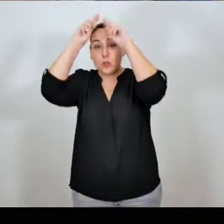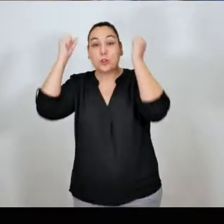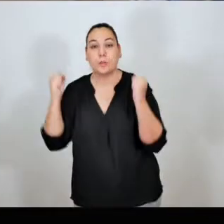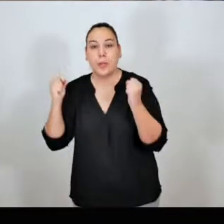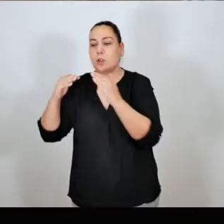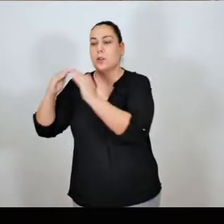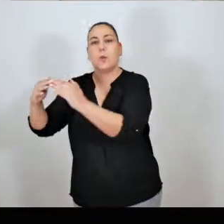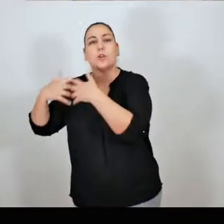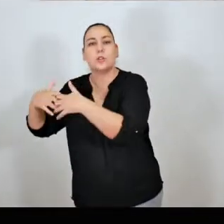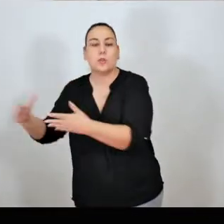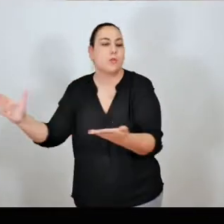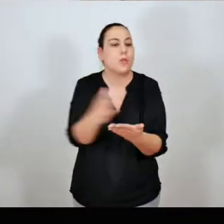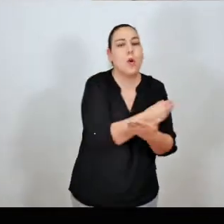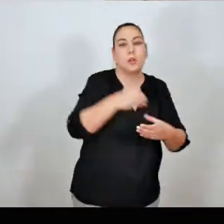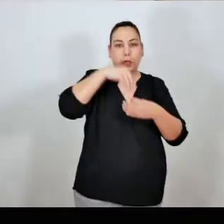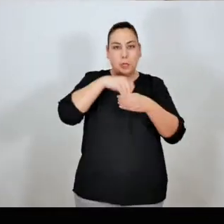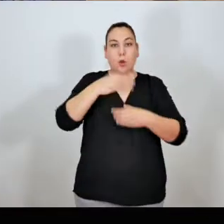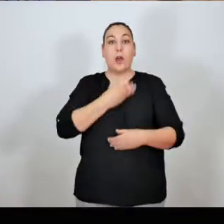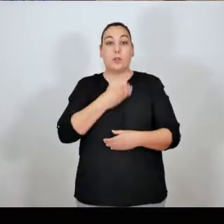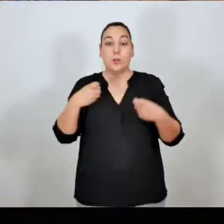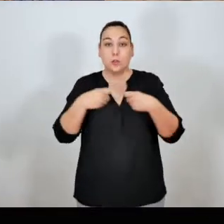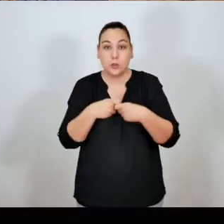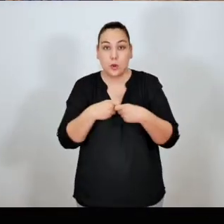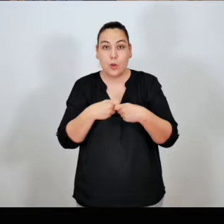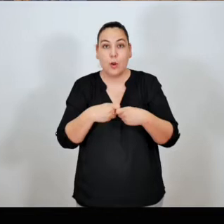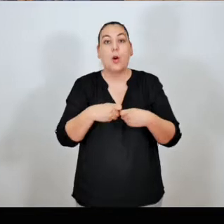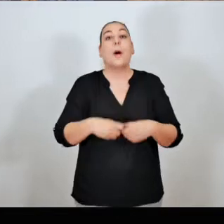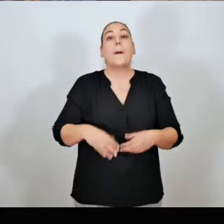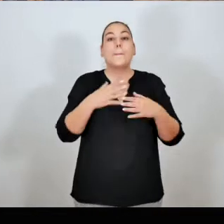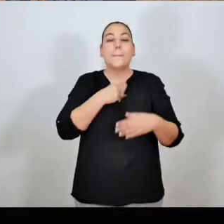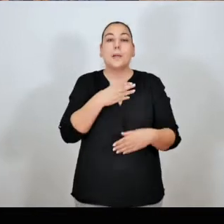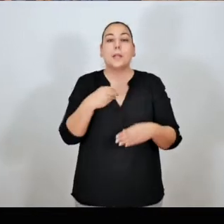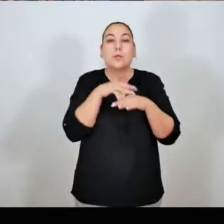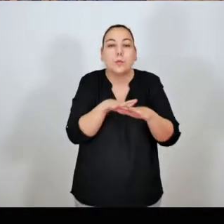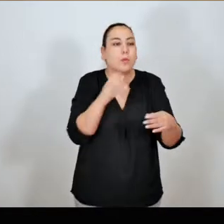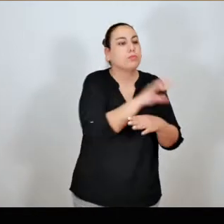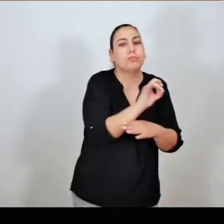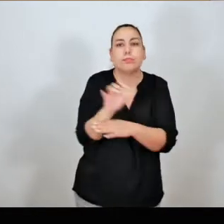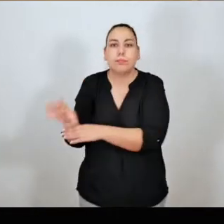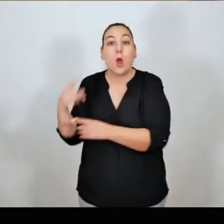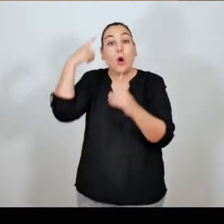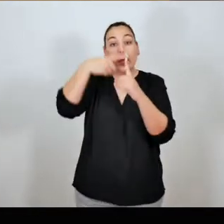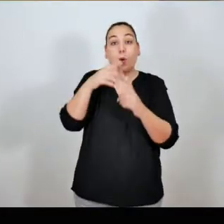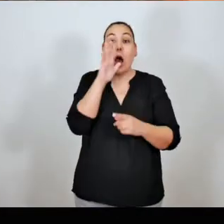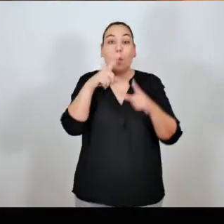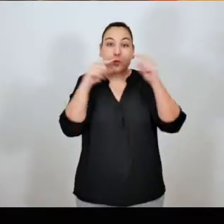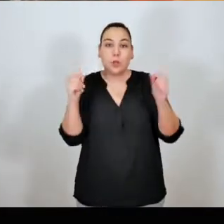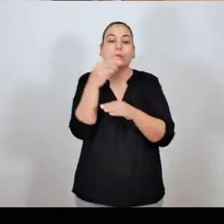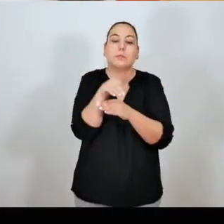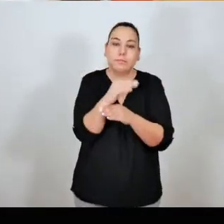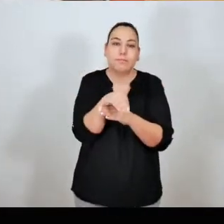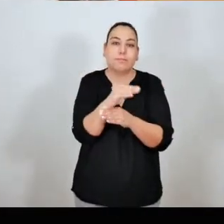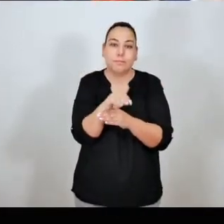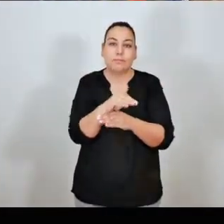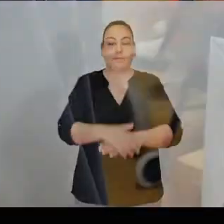ancianos, centros hospitalarios y polígonos industriales de los ayuntamientos consorciados material divulgativo que ayudará a cuidar el agua en